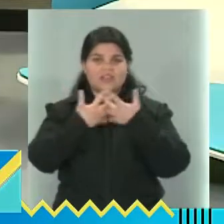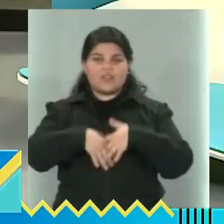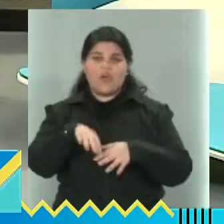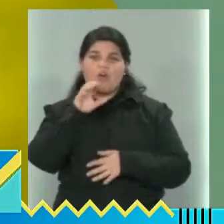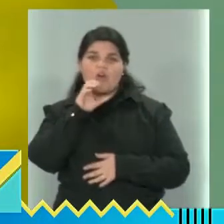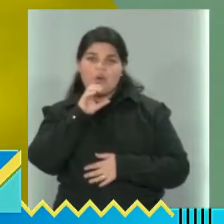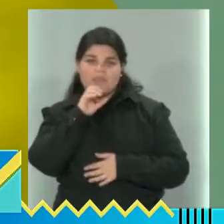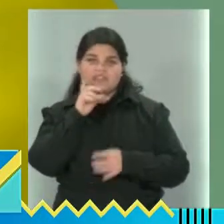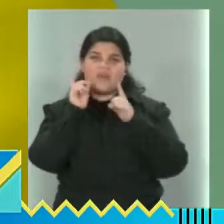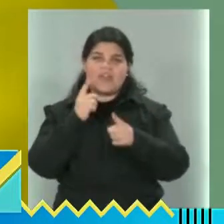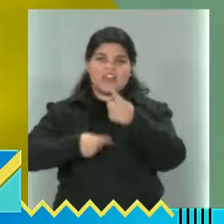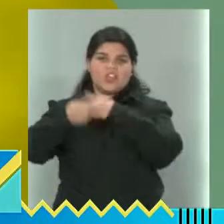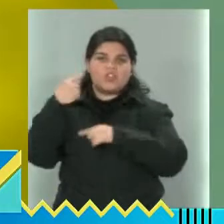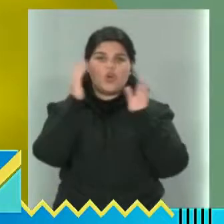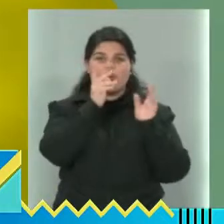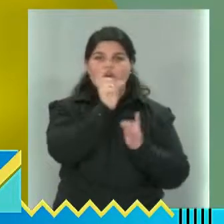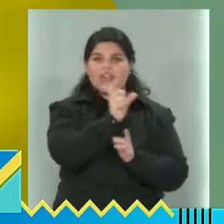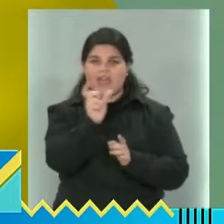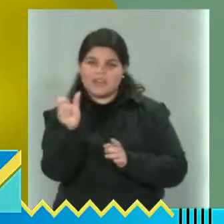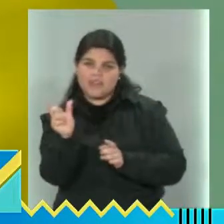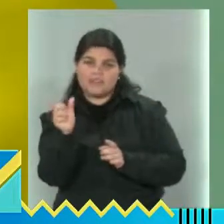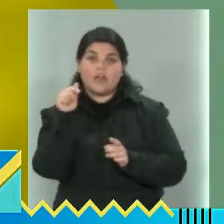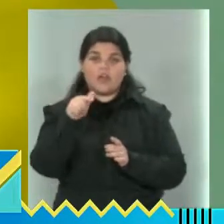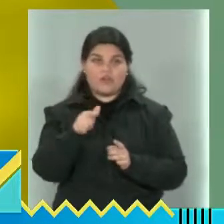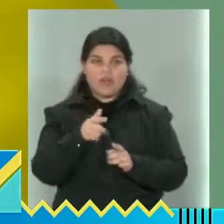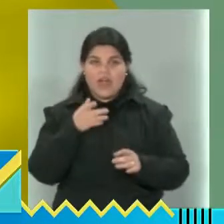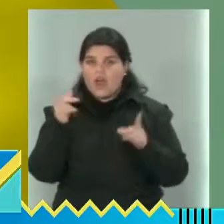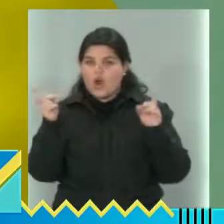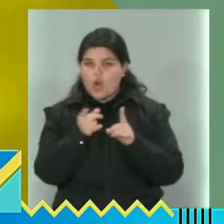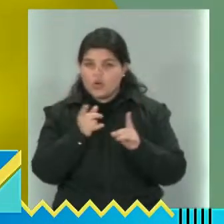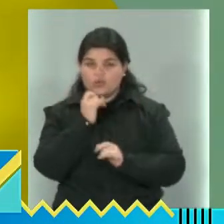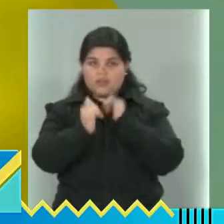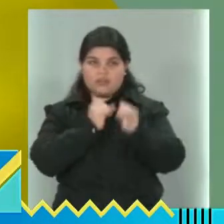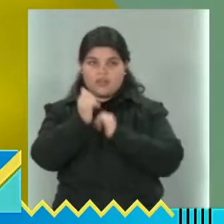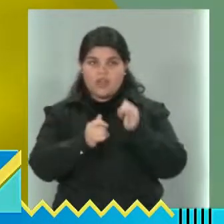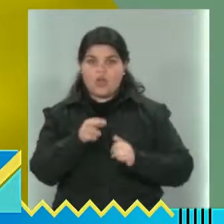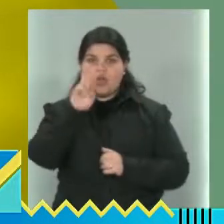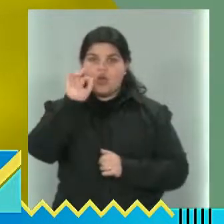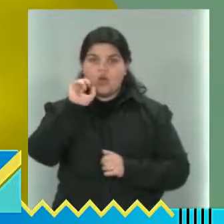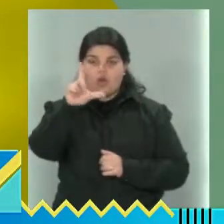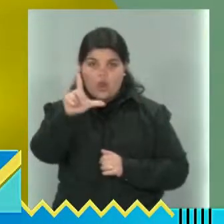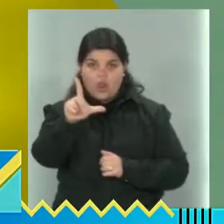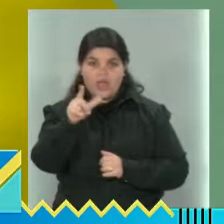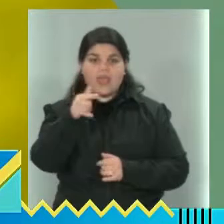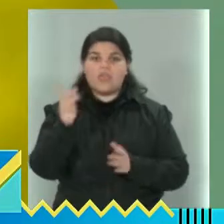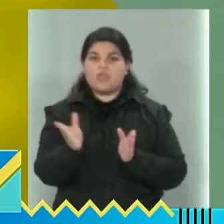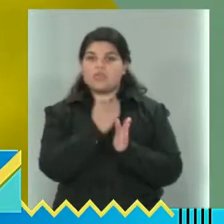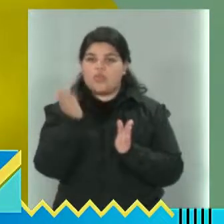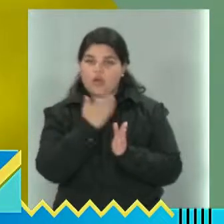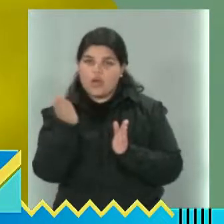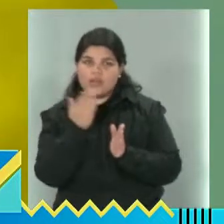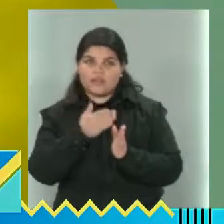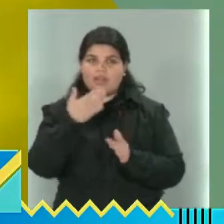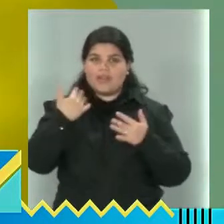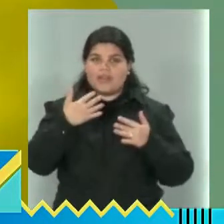y con las historietas. Y en este programa vamos a hacer una breve introducción que fue el rol que tiene también las historietas para niños, adolescentes, adultos me